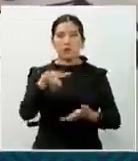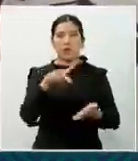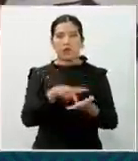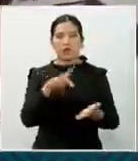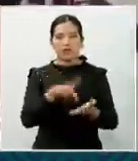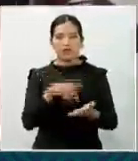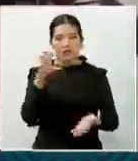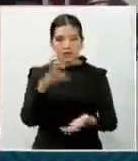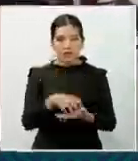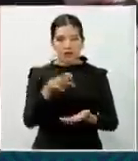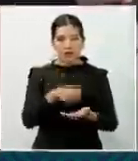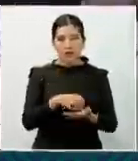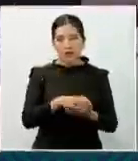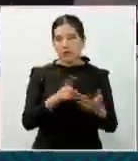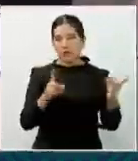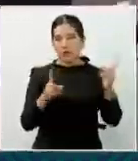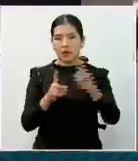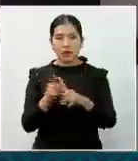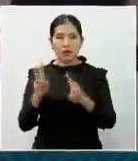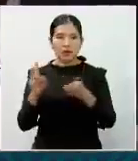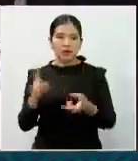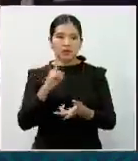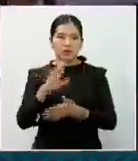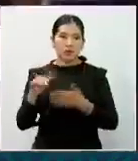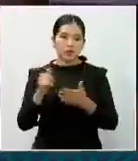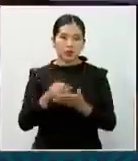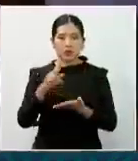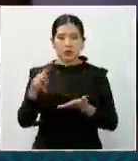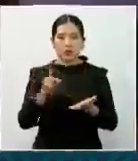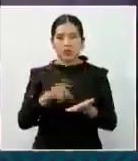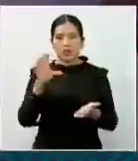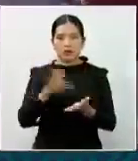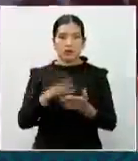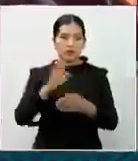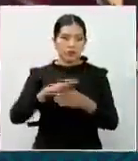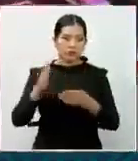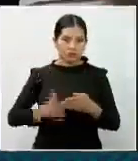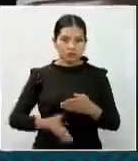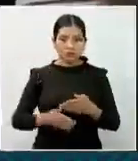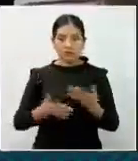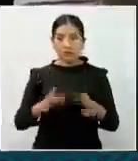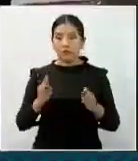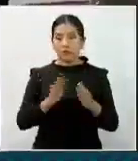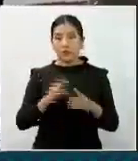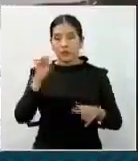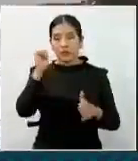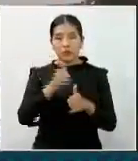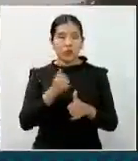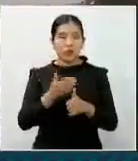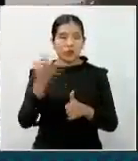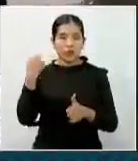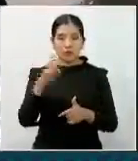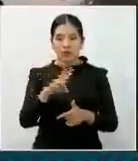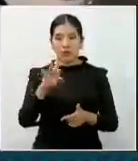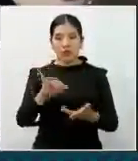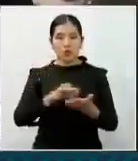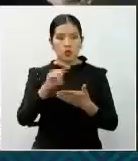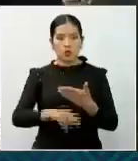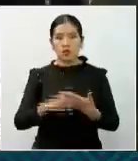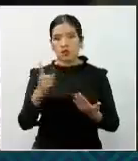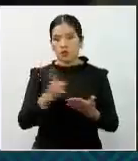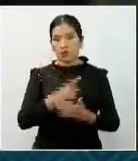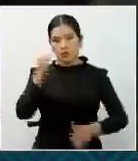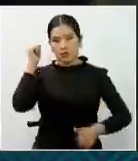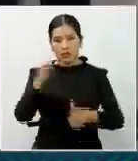va a estar el palco central. El pasado 28 de junio se conmemoró el Día de las Orientaciones Sexuales, pues como cada año, este 1 de